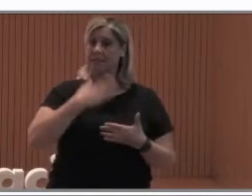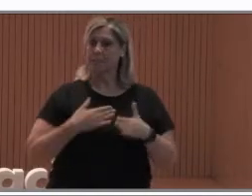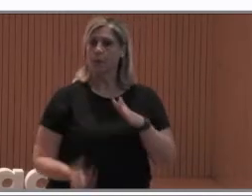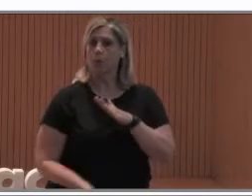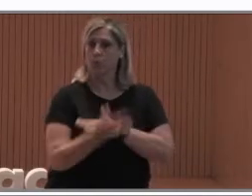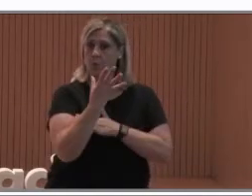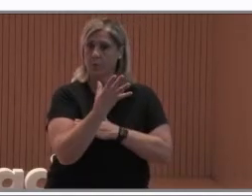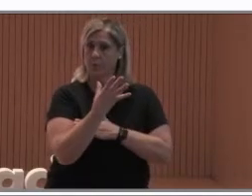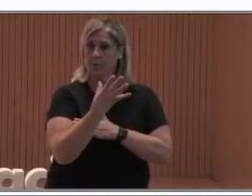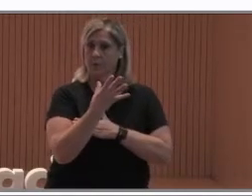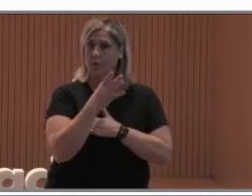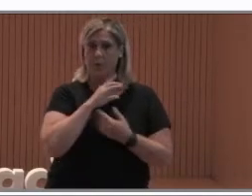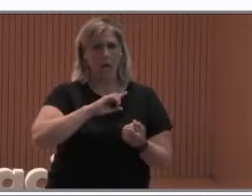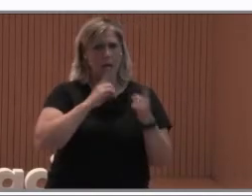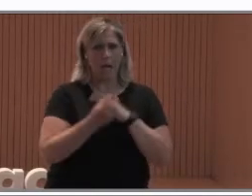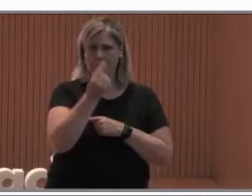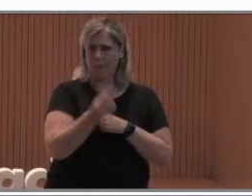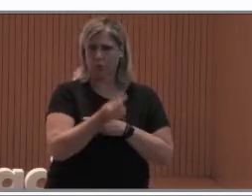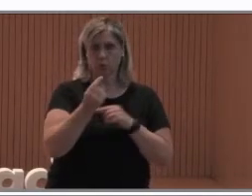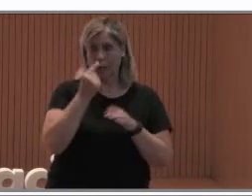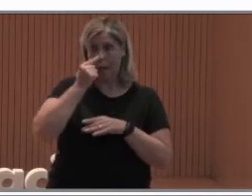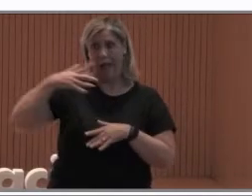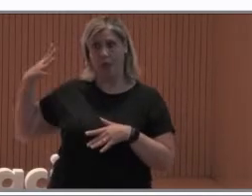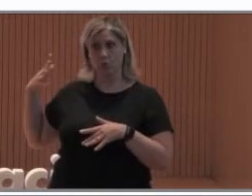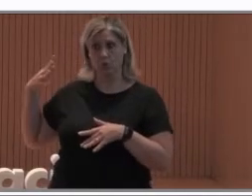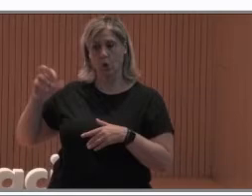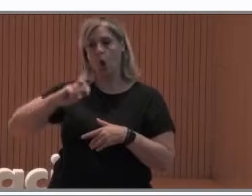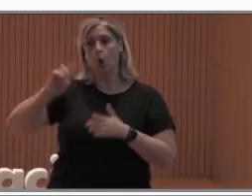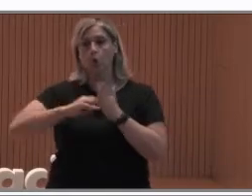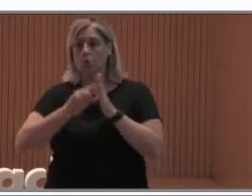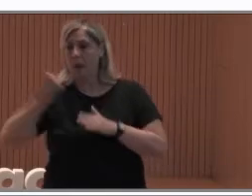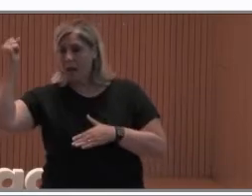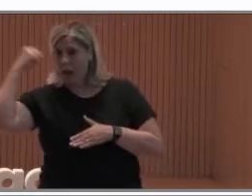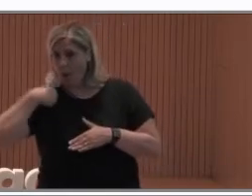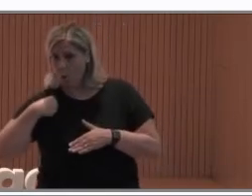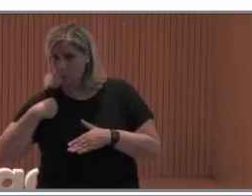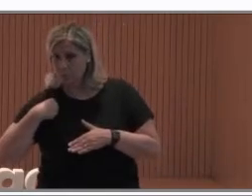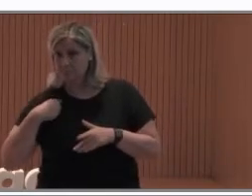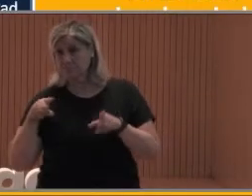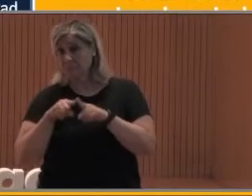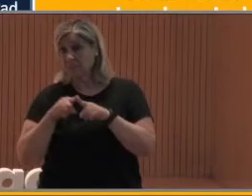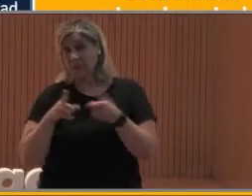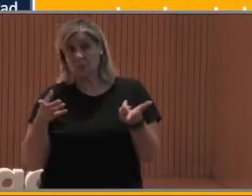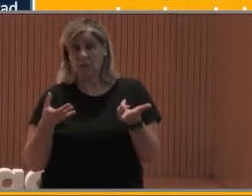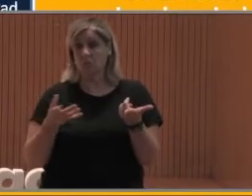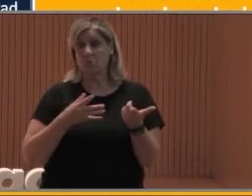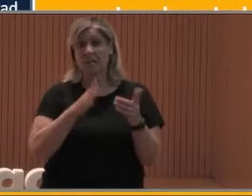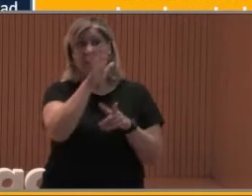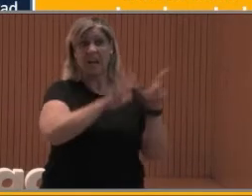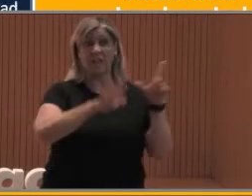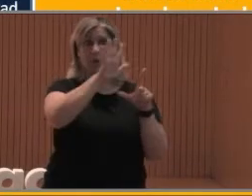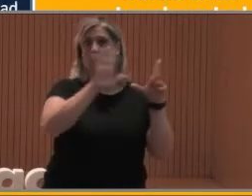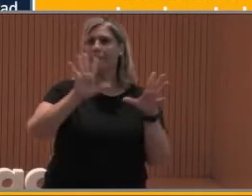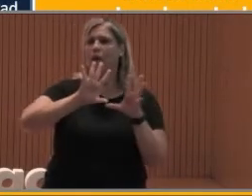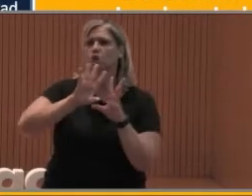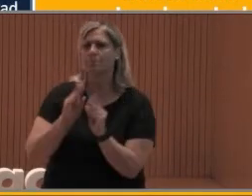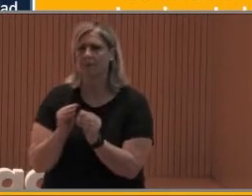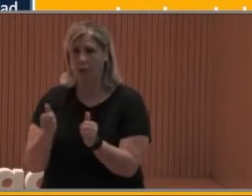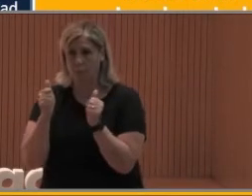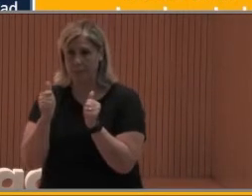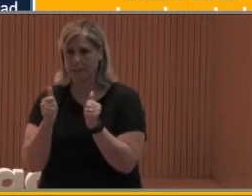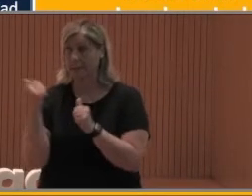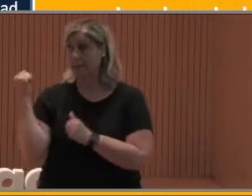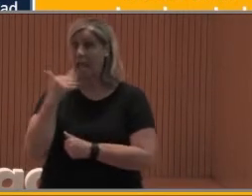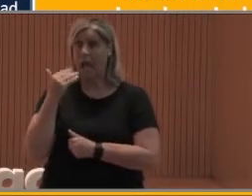que ha cambiado totalmente respecto a todos los años, y tenemos el Plan de Aragón, que es como un calco del Plan Nacional muy simplificado. Y aquí hay algo que os quiero